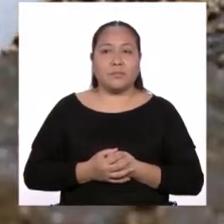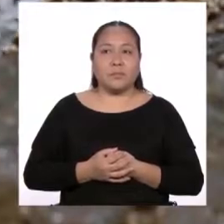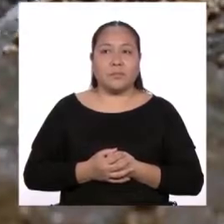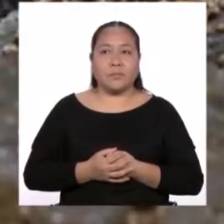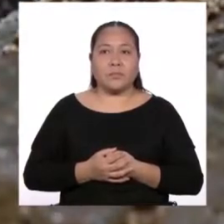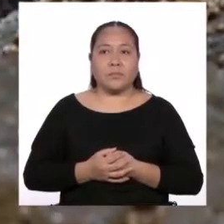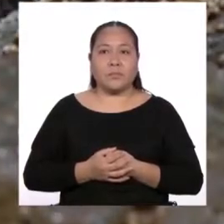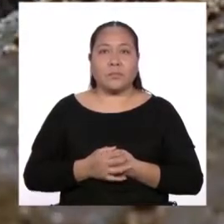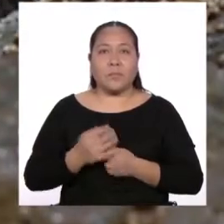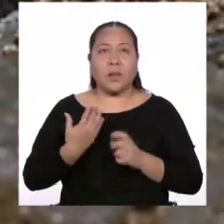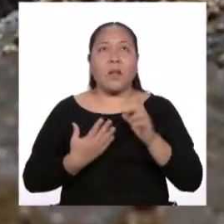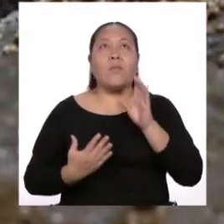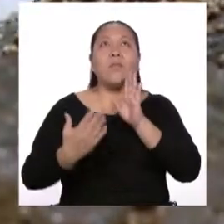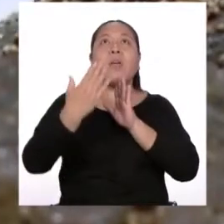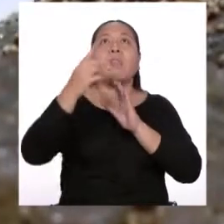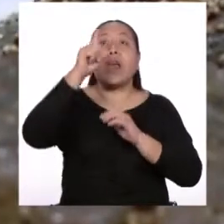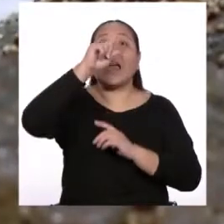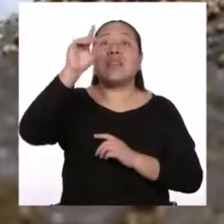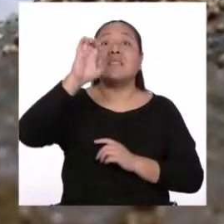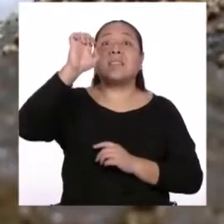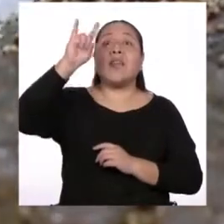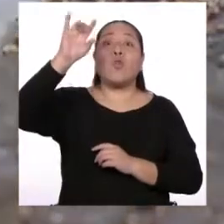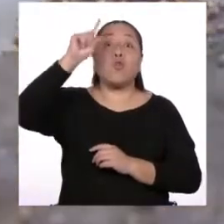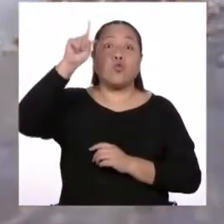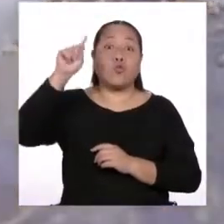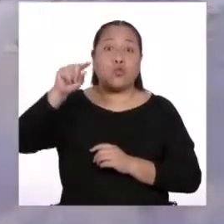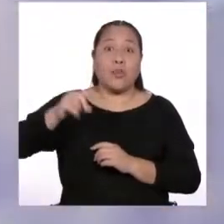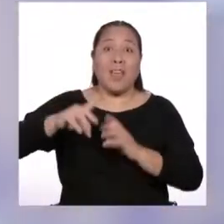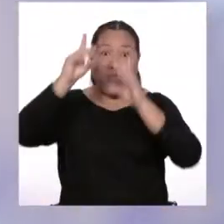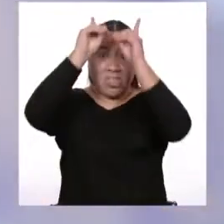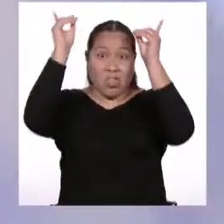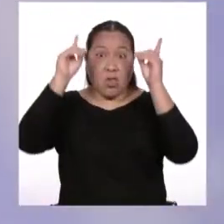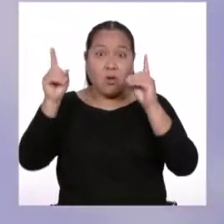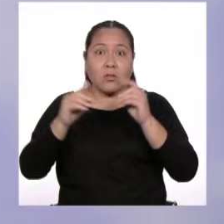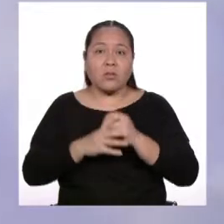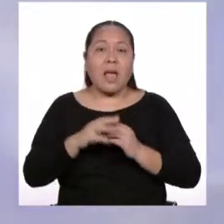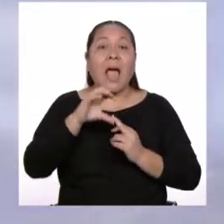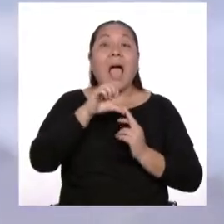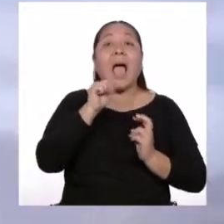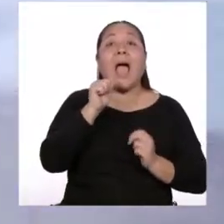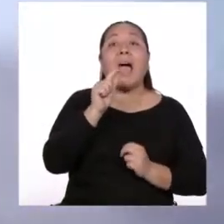Frente a Zeus, Atenea abogaba por Odiseo.